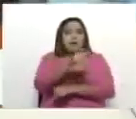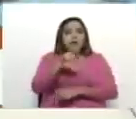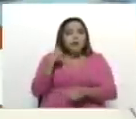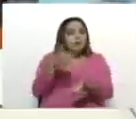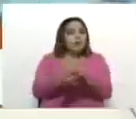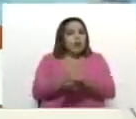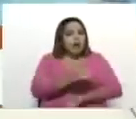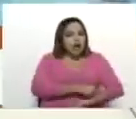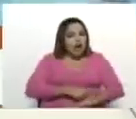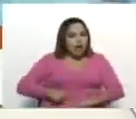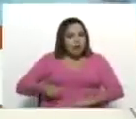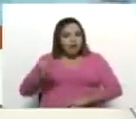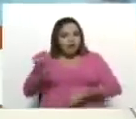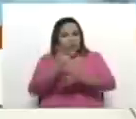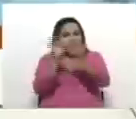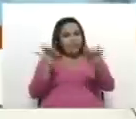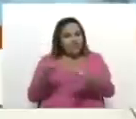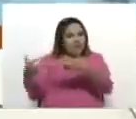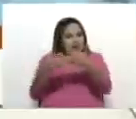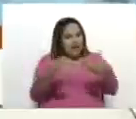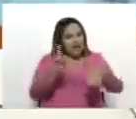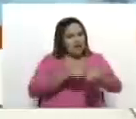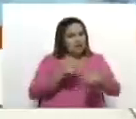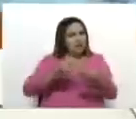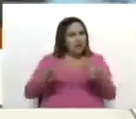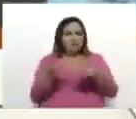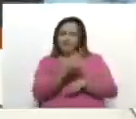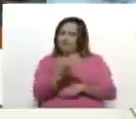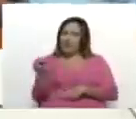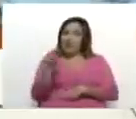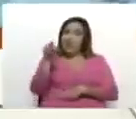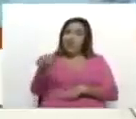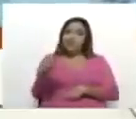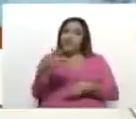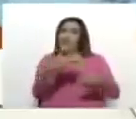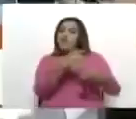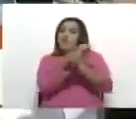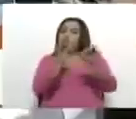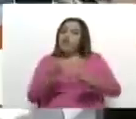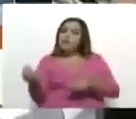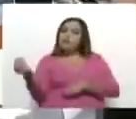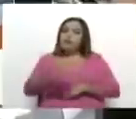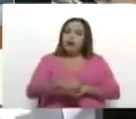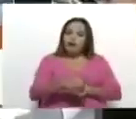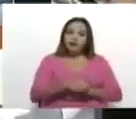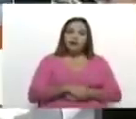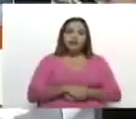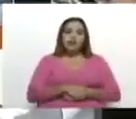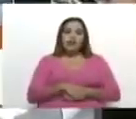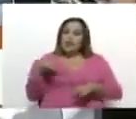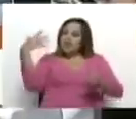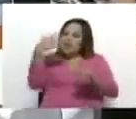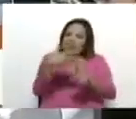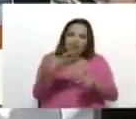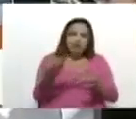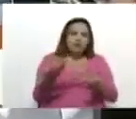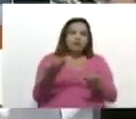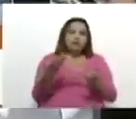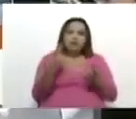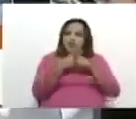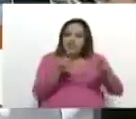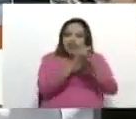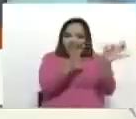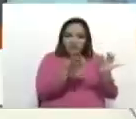de hambre eso era una forma de guerra en tiempos de paz No esa es una forma más de agresión multiforme